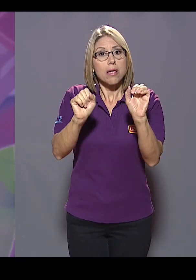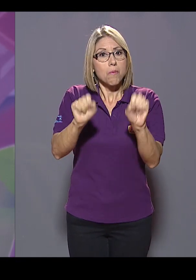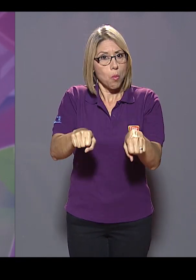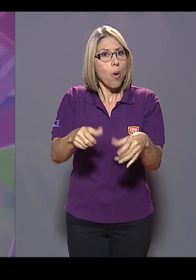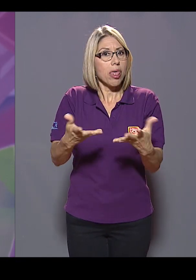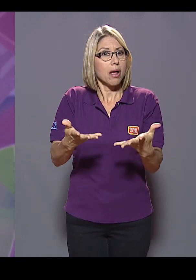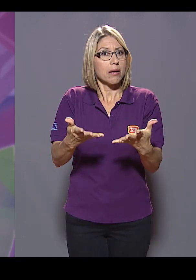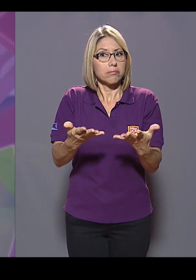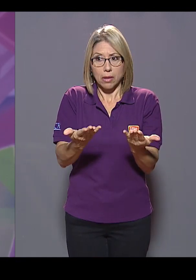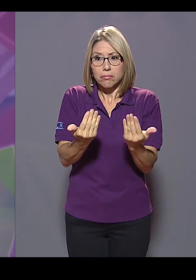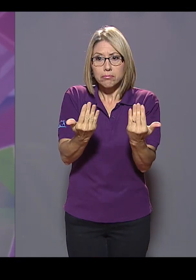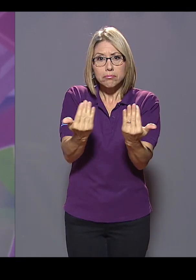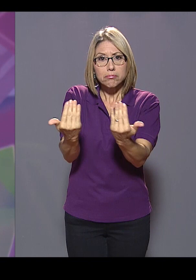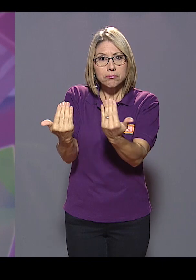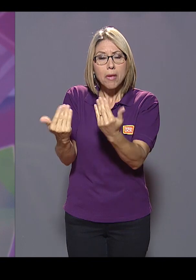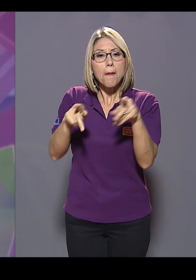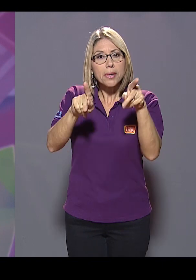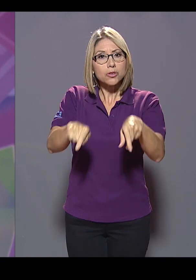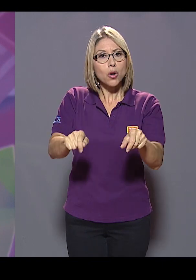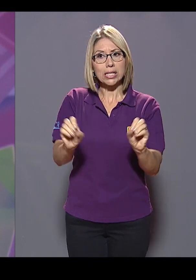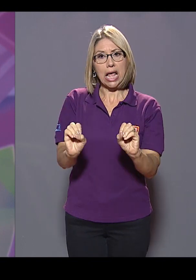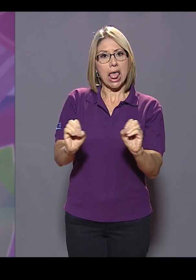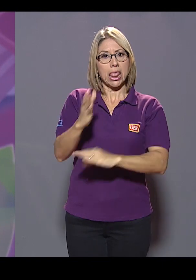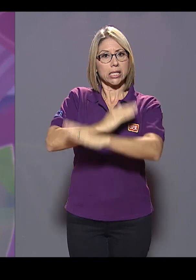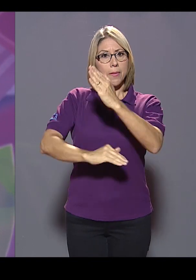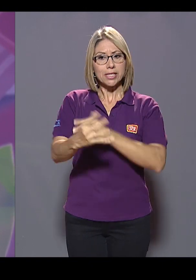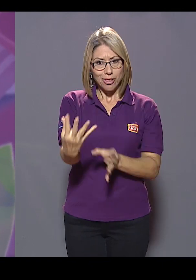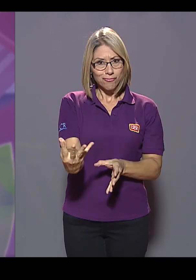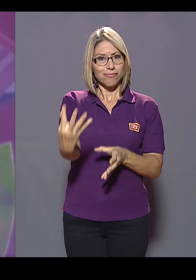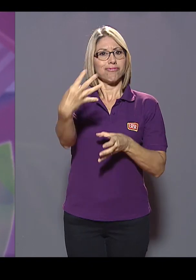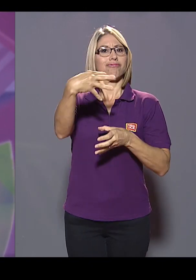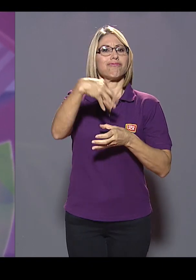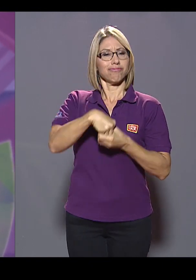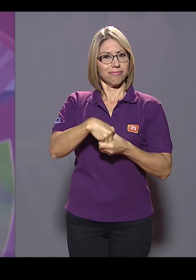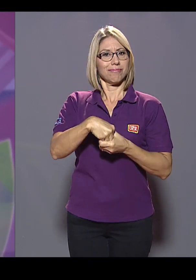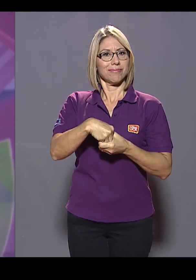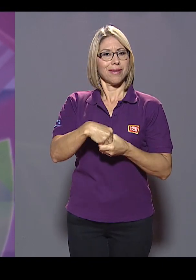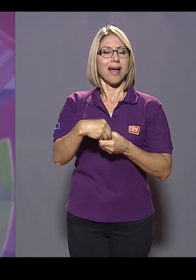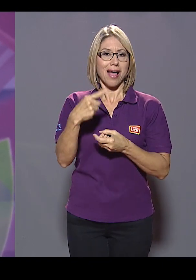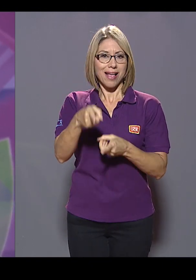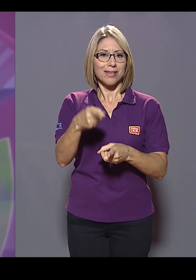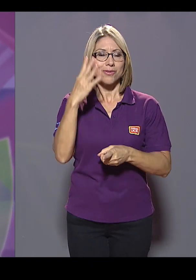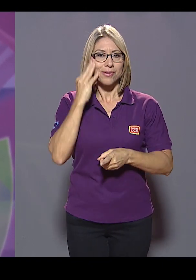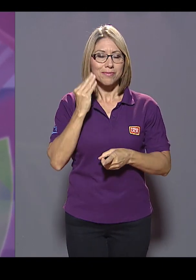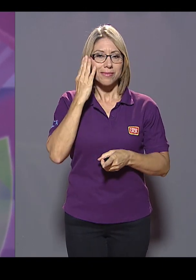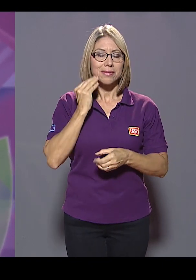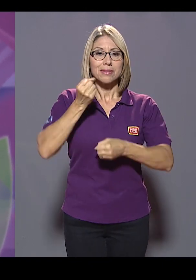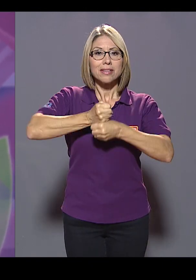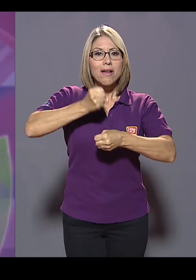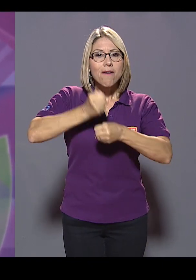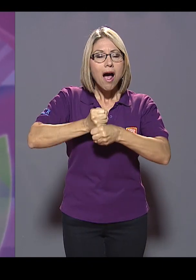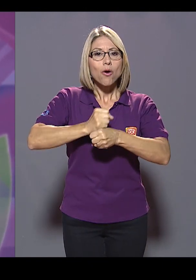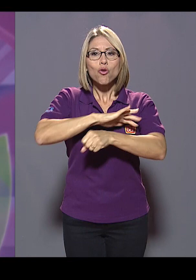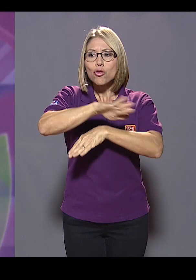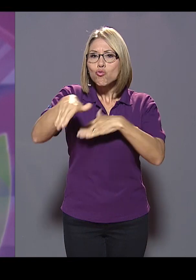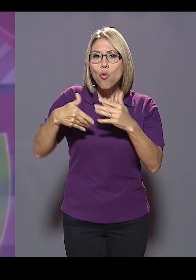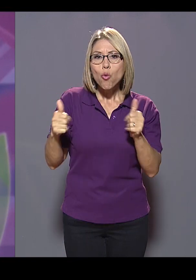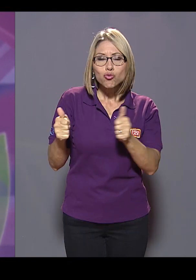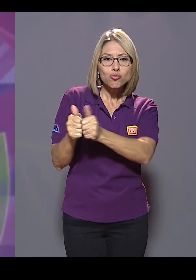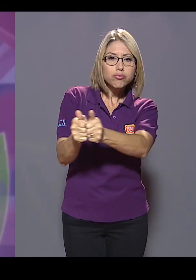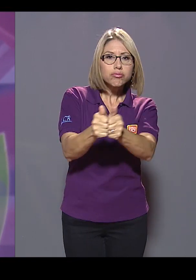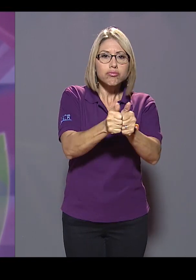a personas sin discapacidad para que al final sea una experiencia de trabajo conjunta,